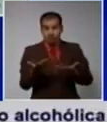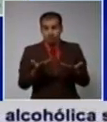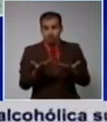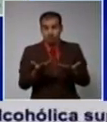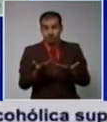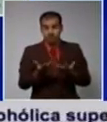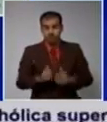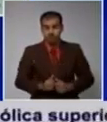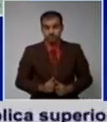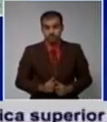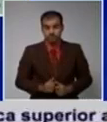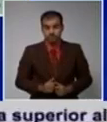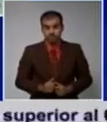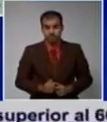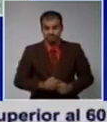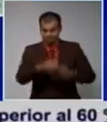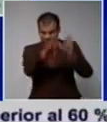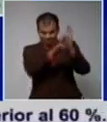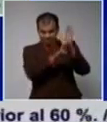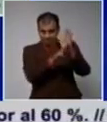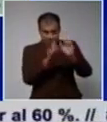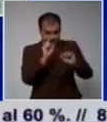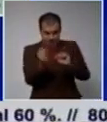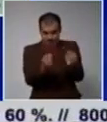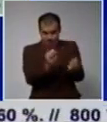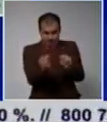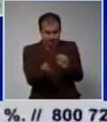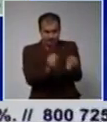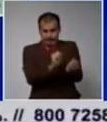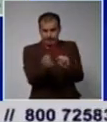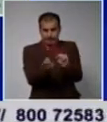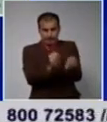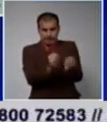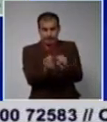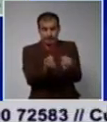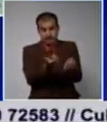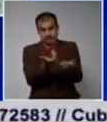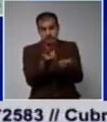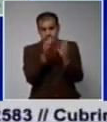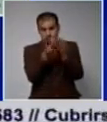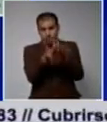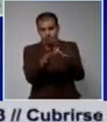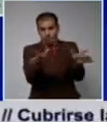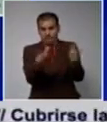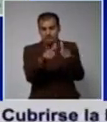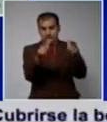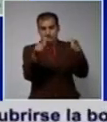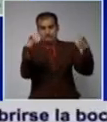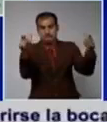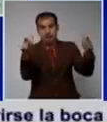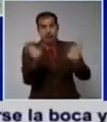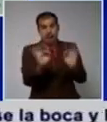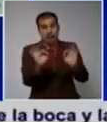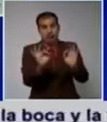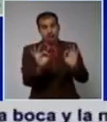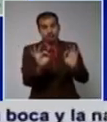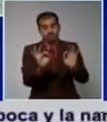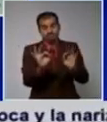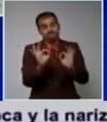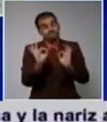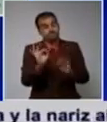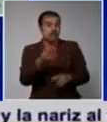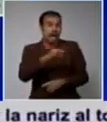del rigor mayor en el control para evitar que se siga incrementando, pero ayer 60